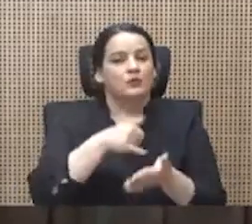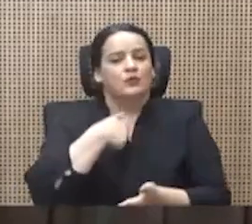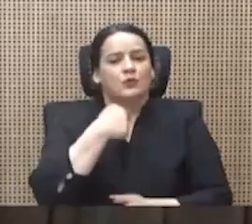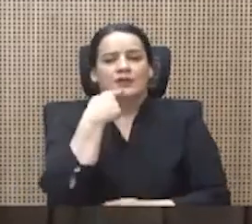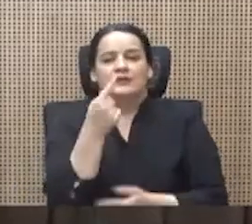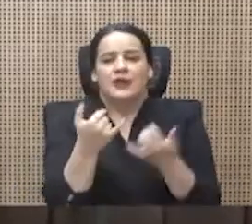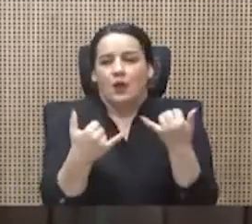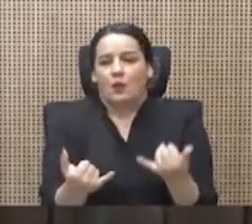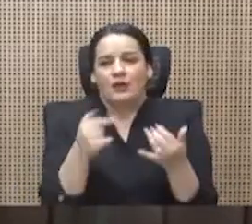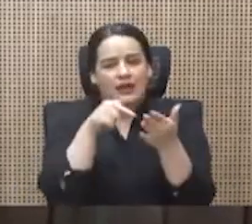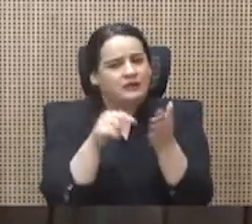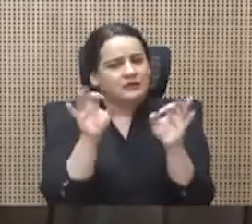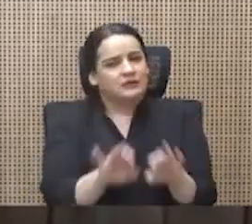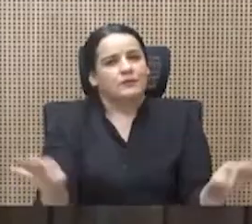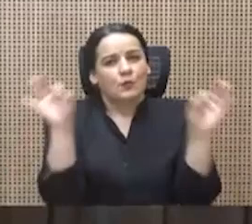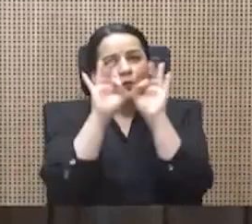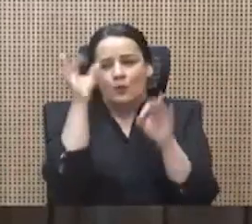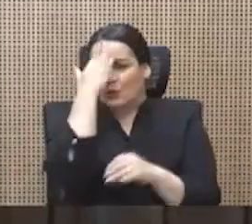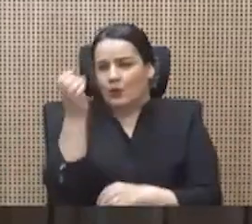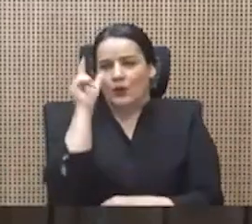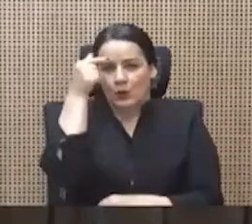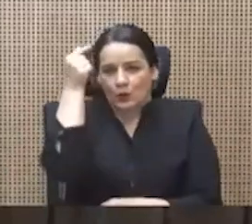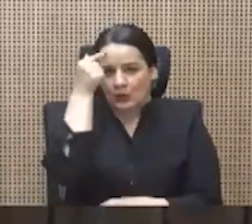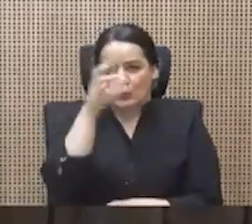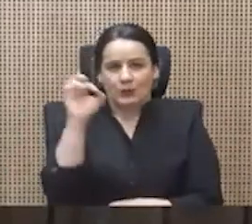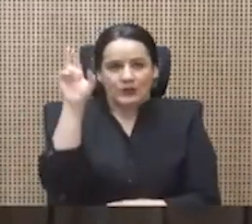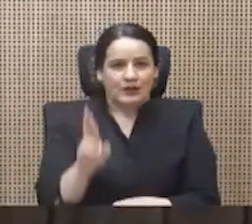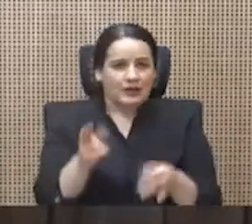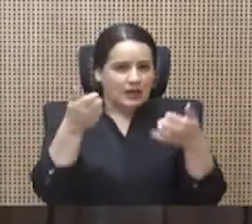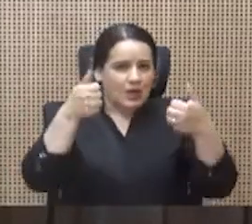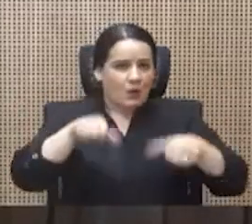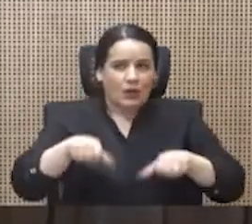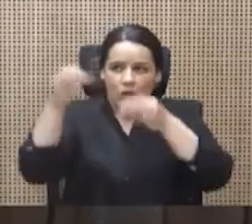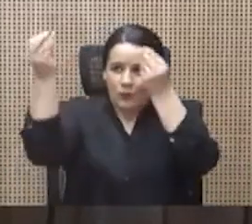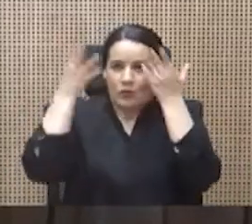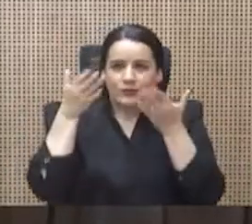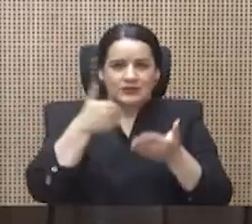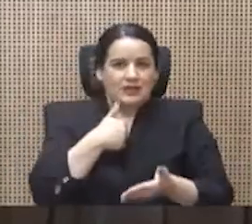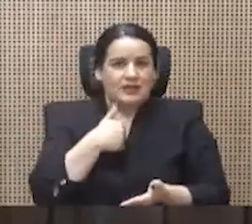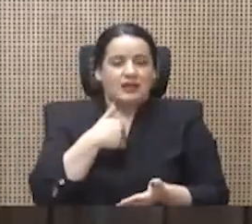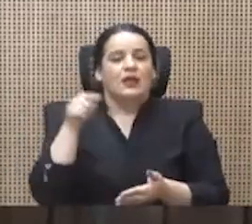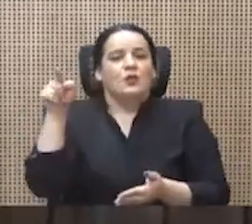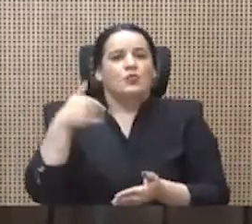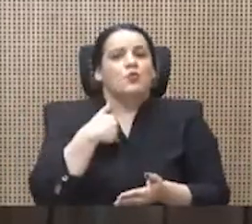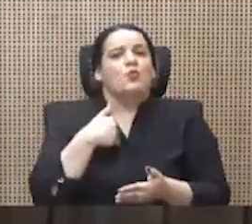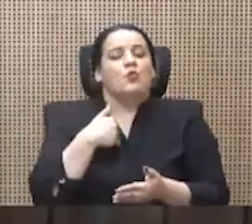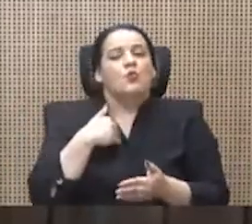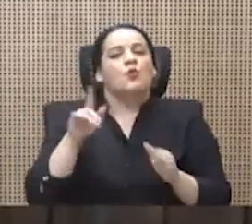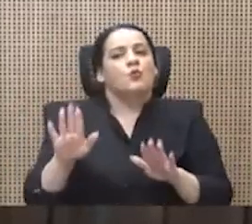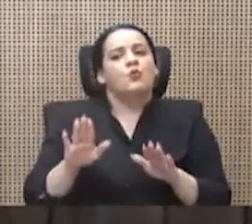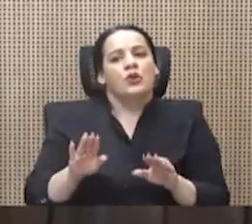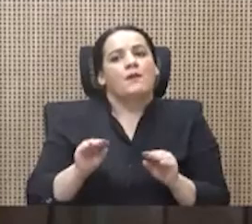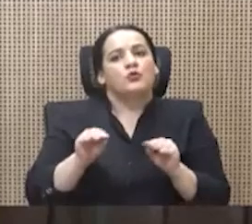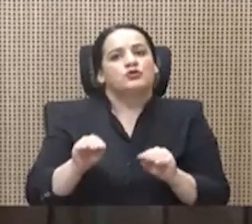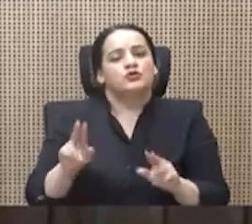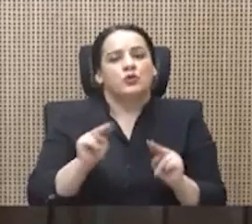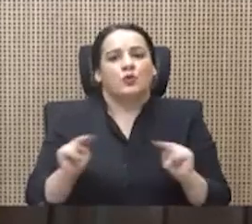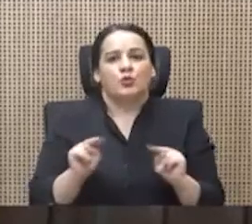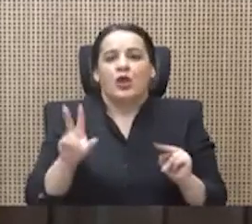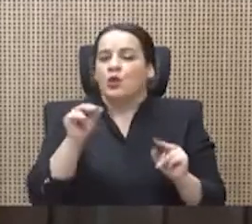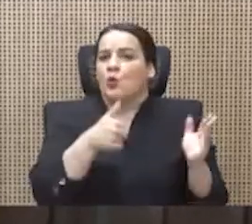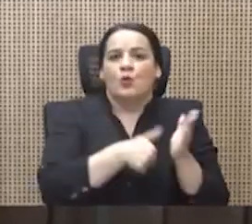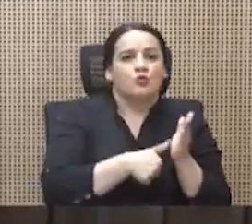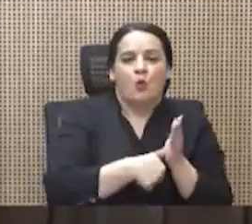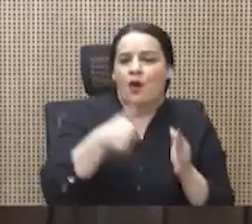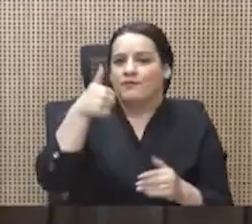decía ahora que es importante porque el gobierno de Costa Rica según la información que tenemos se mantuvo en una posición neutral No votó ni a favor ni en contra y